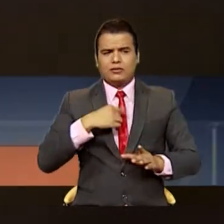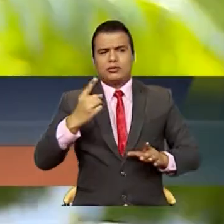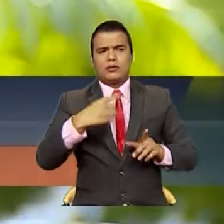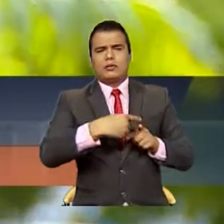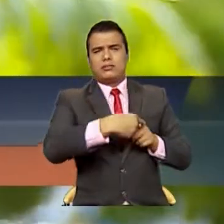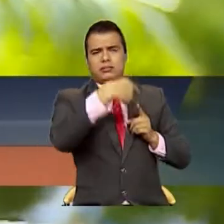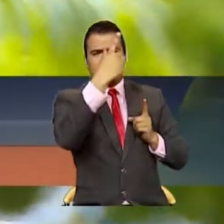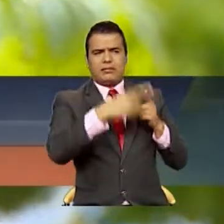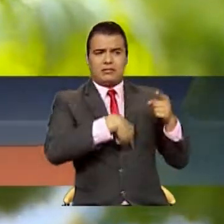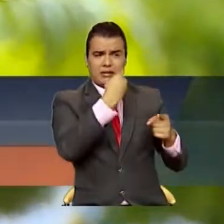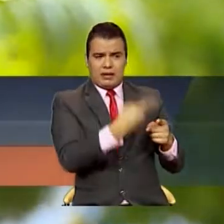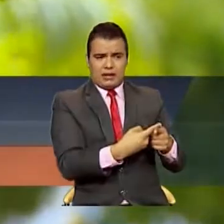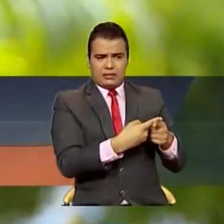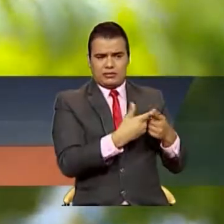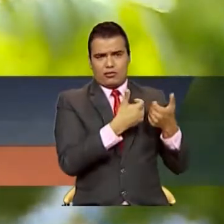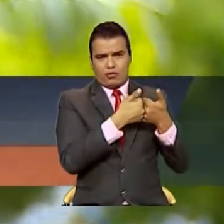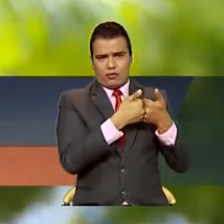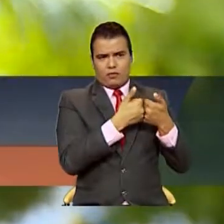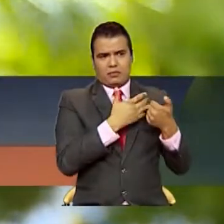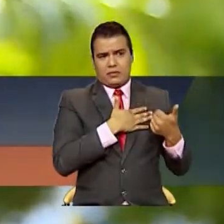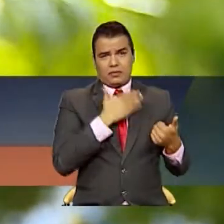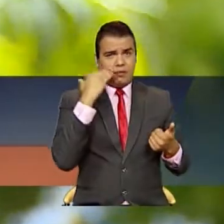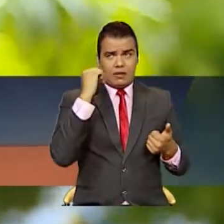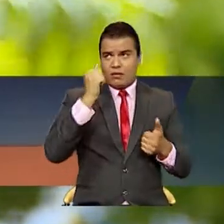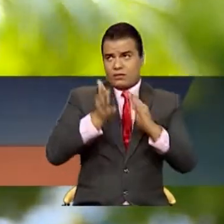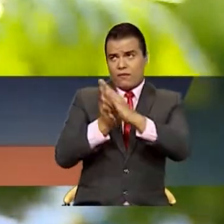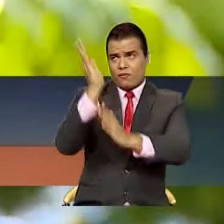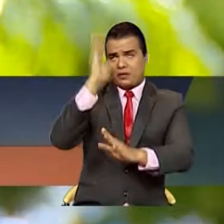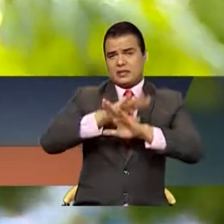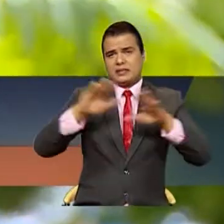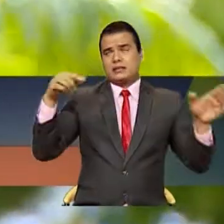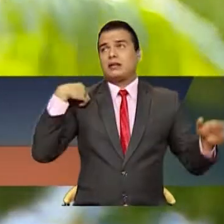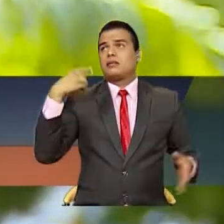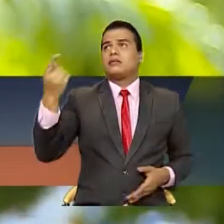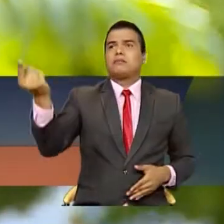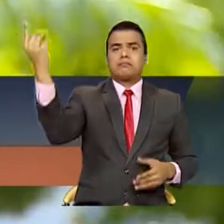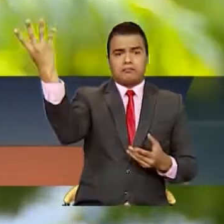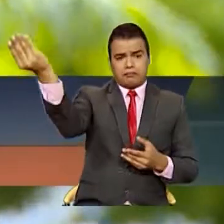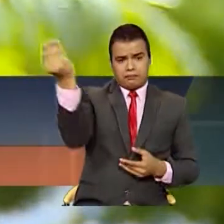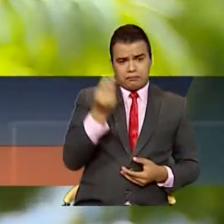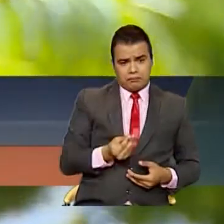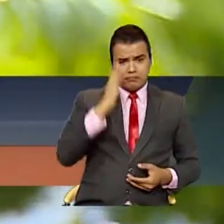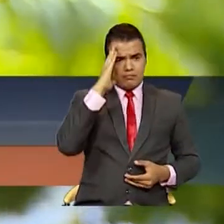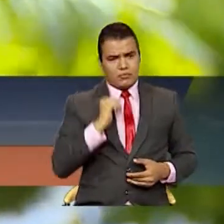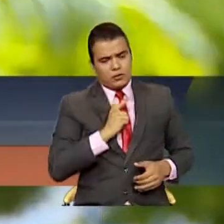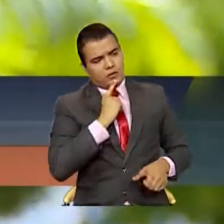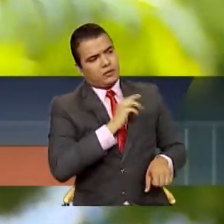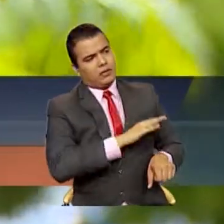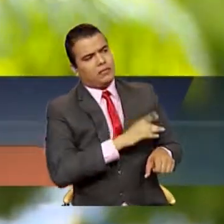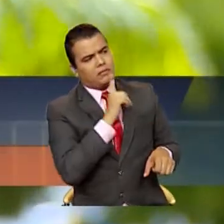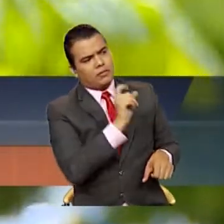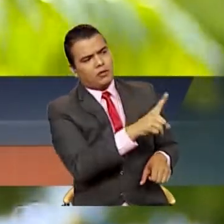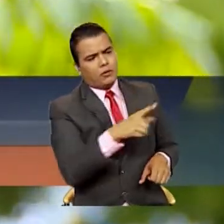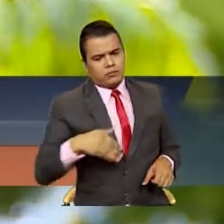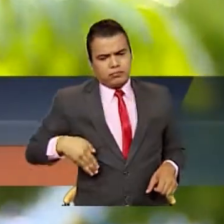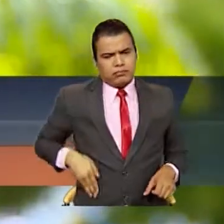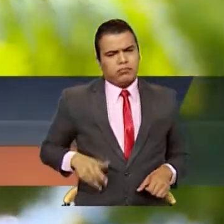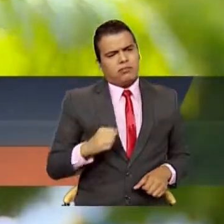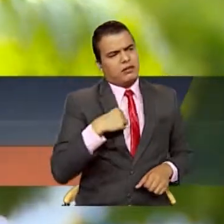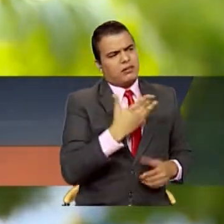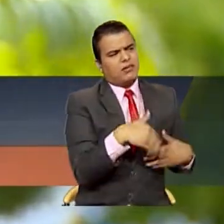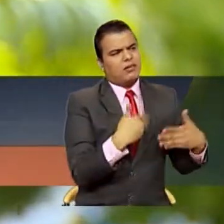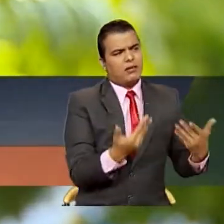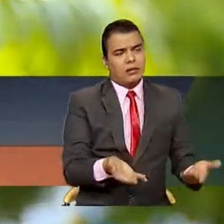con mi expareja, ella se va y ellos al momento llegan. Me dicen que tengo en los bolsillos, les saco mi celular, me